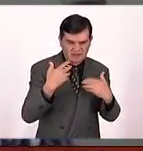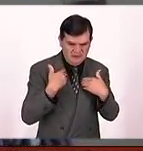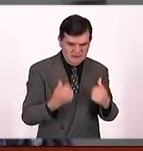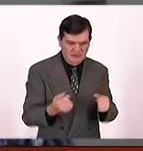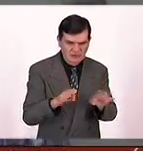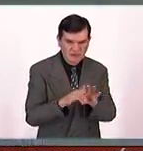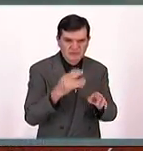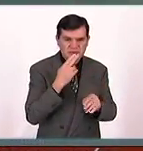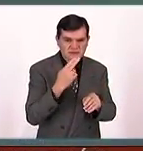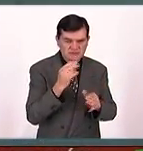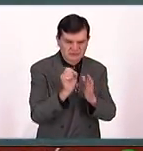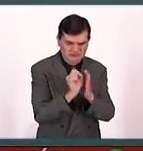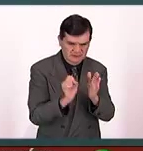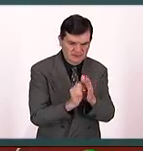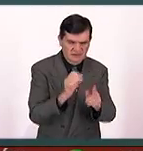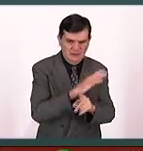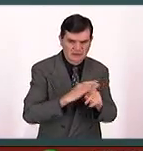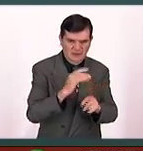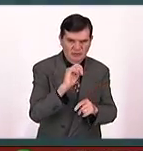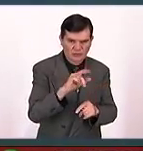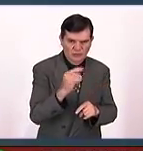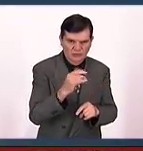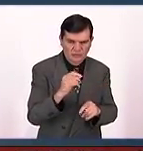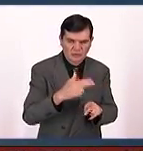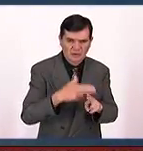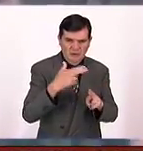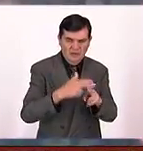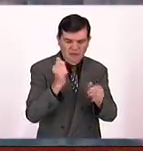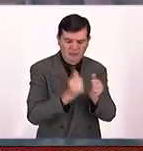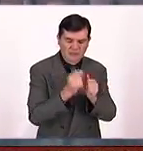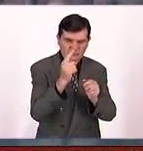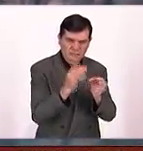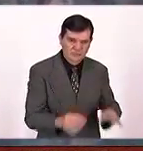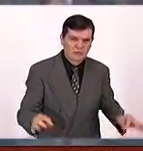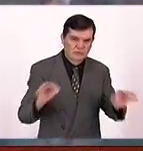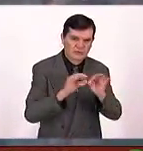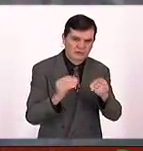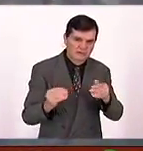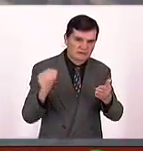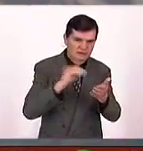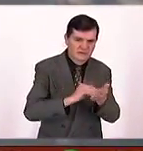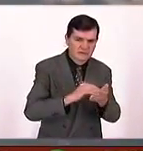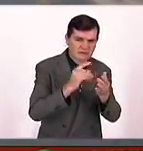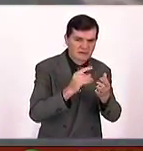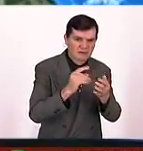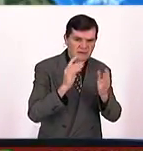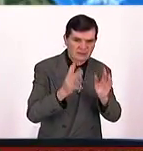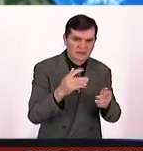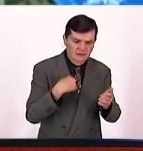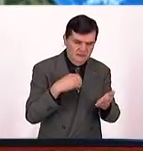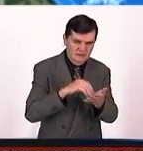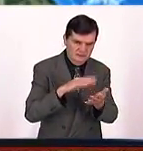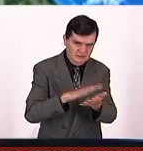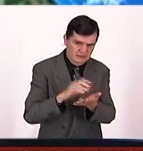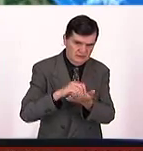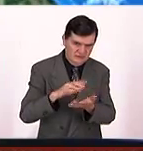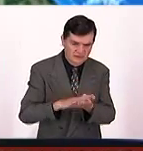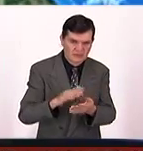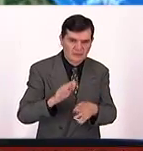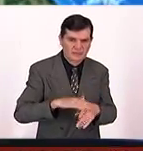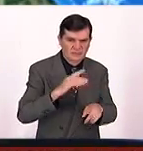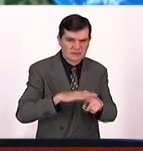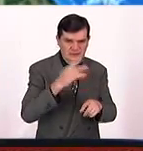cómo funcionan los sistemas ecológicos, hasta con una relevancia aplicada, ¿no? Y se justifica en gran medida,